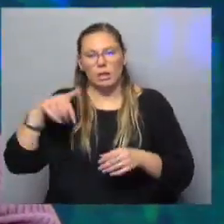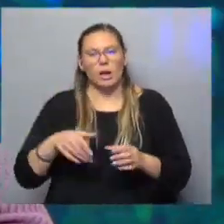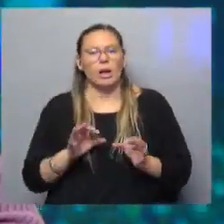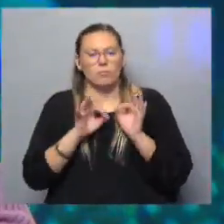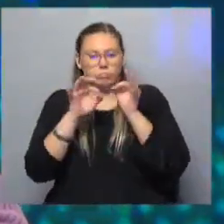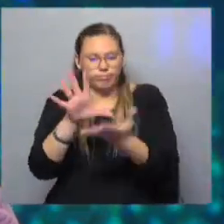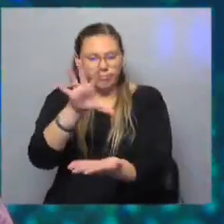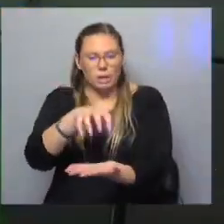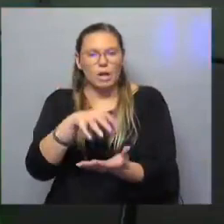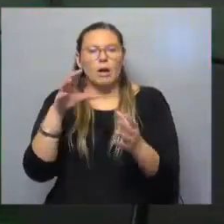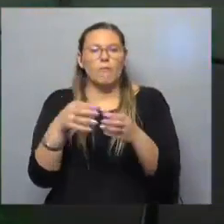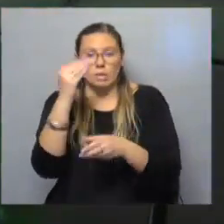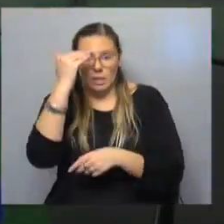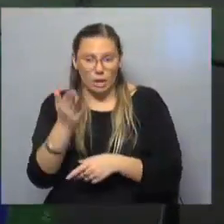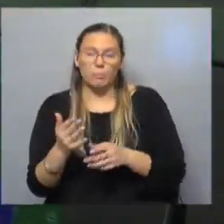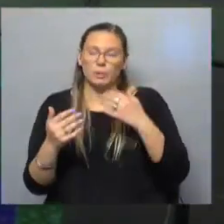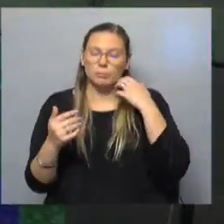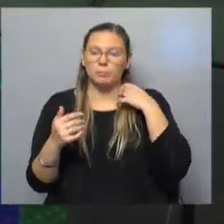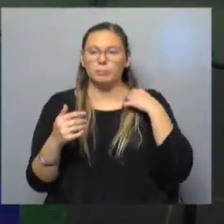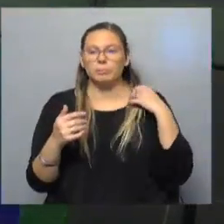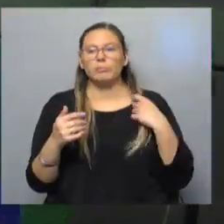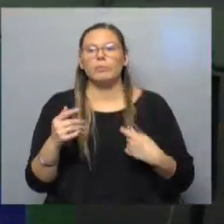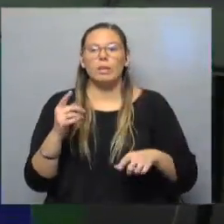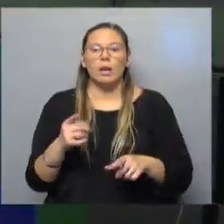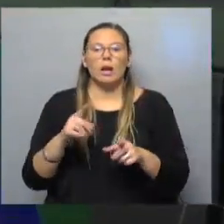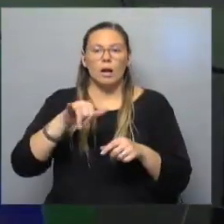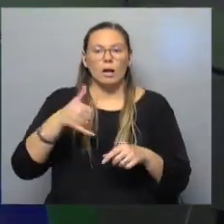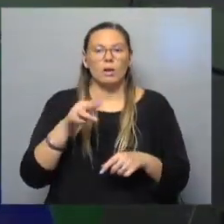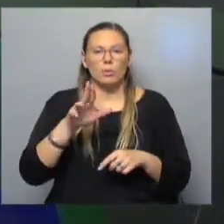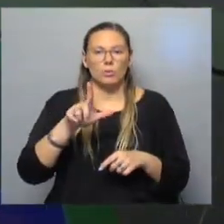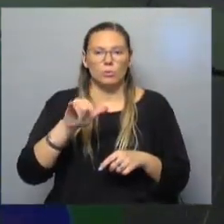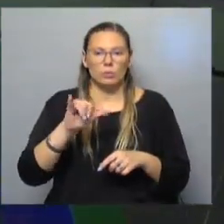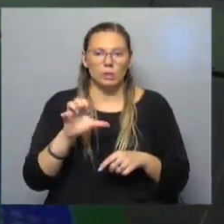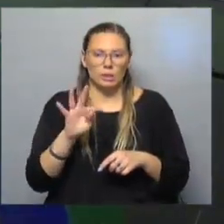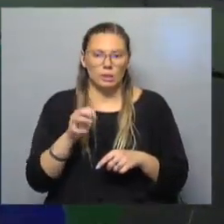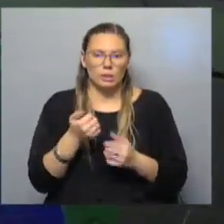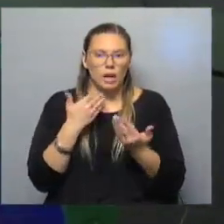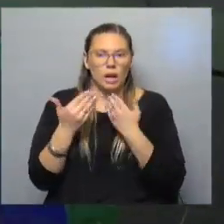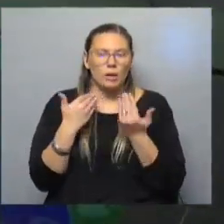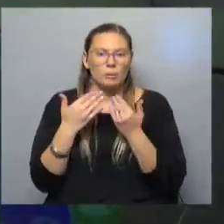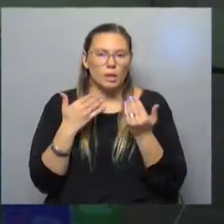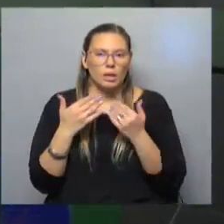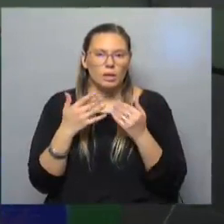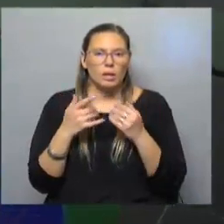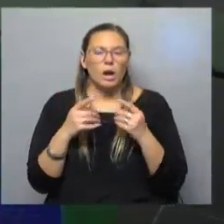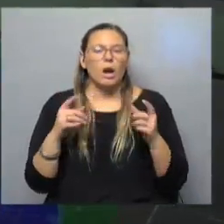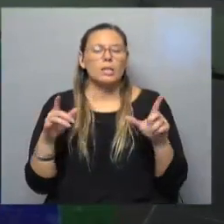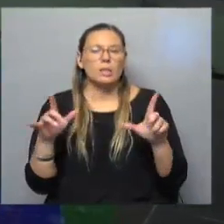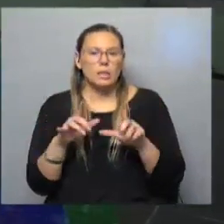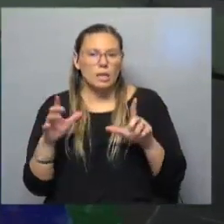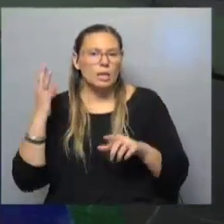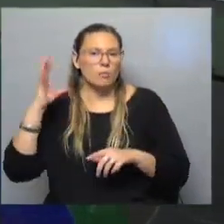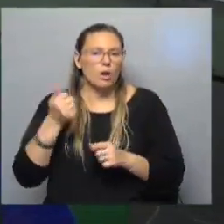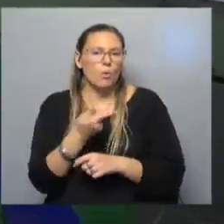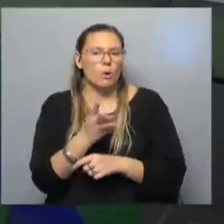fin. Bueno, luego va a estar Julieta, que hoy va a hablar de la concentración de medios de comunicación que tiene el